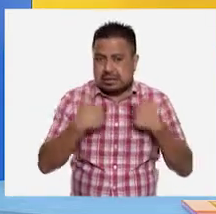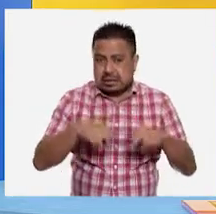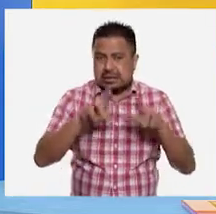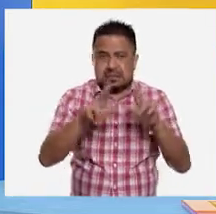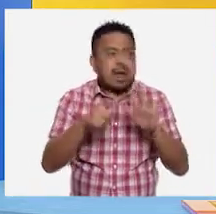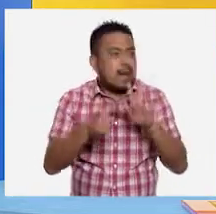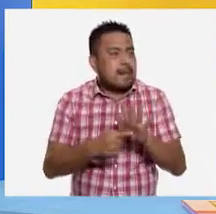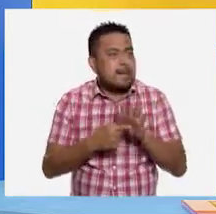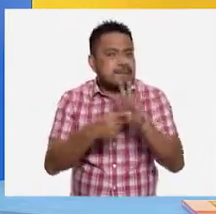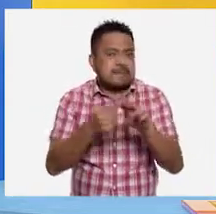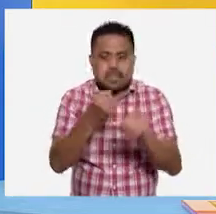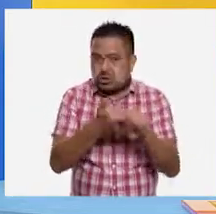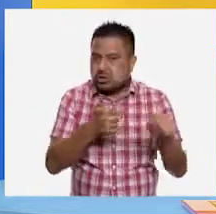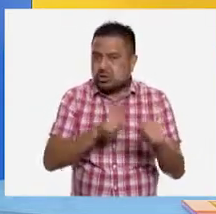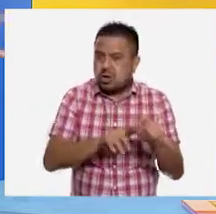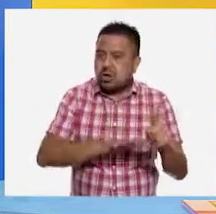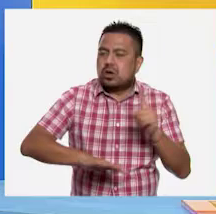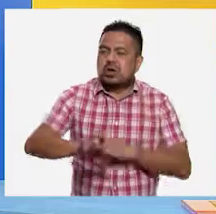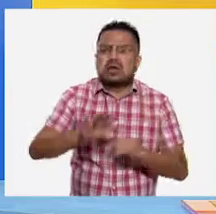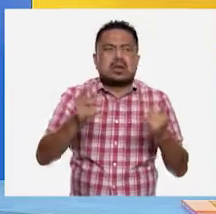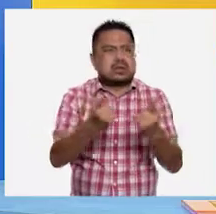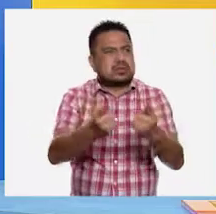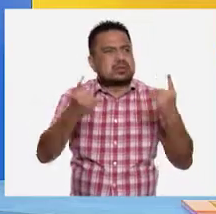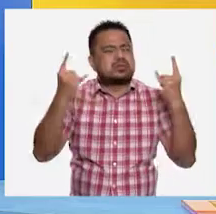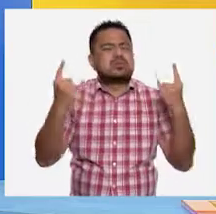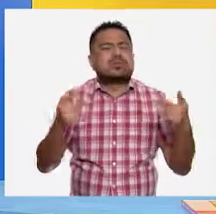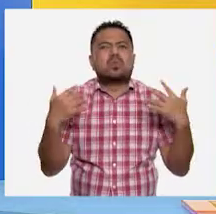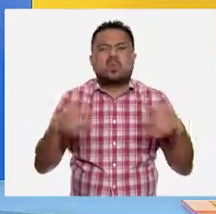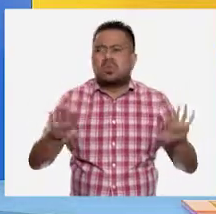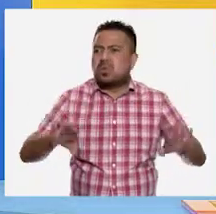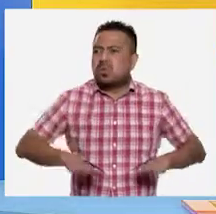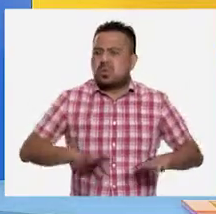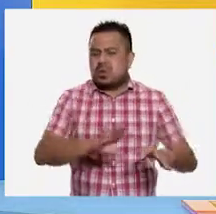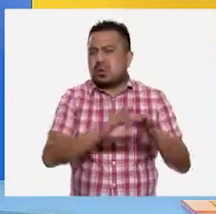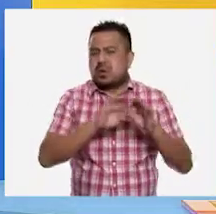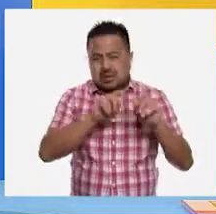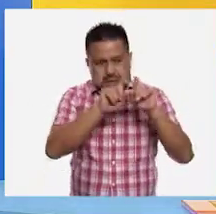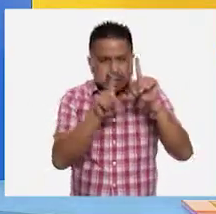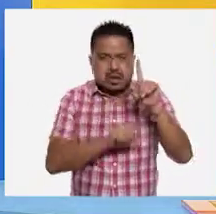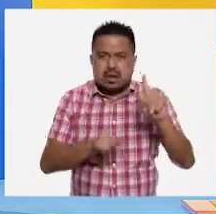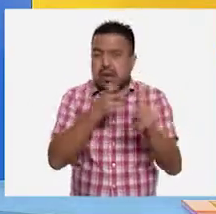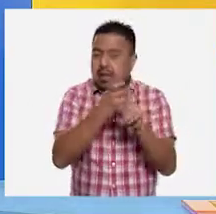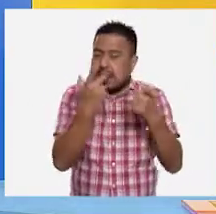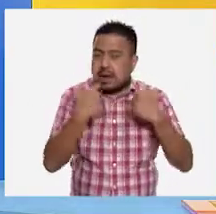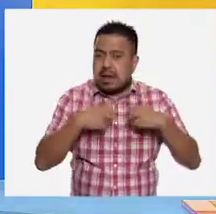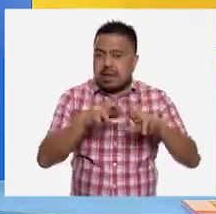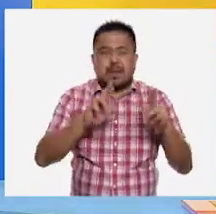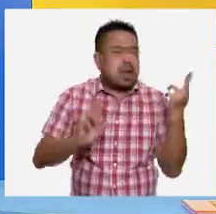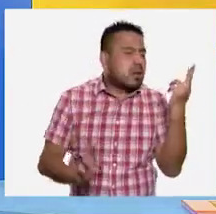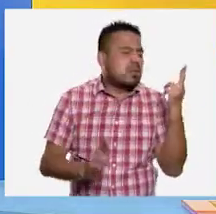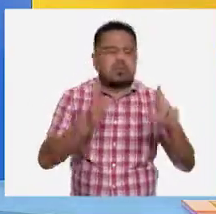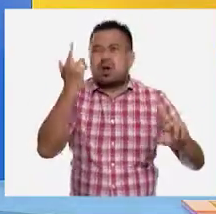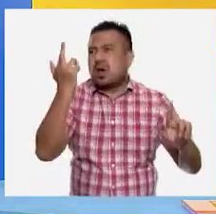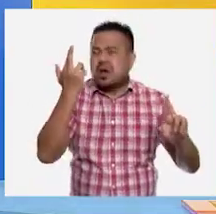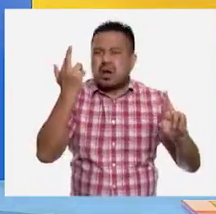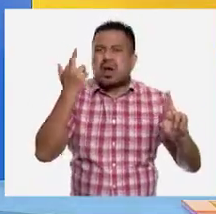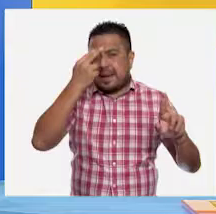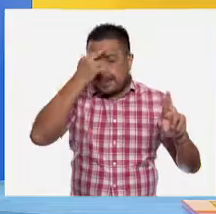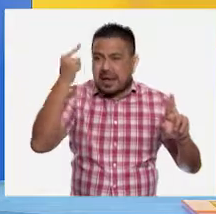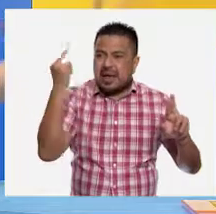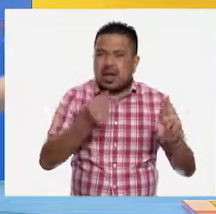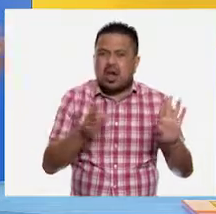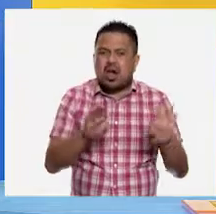la dimensión social e histórica de la identidad nacional, representando la Revolución Mexicana como una especie